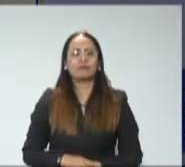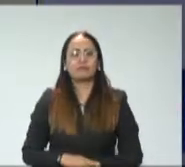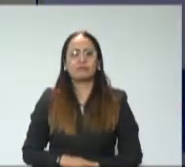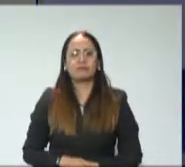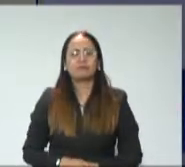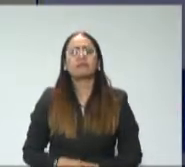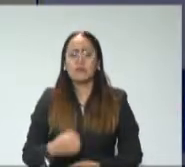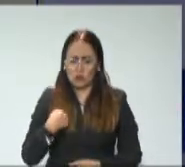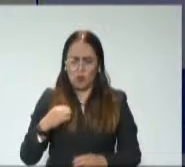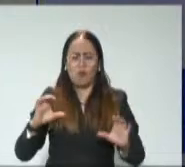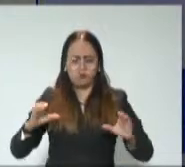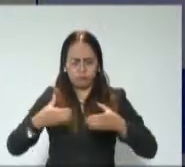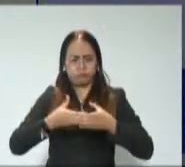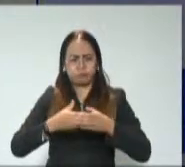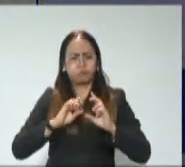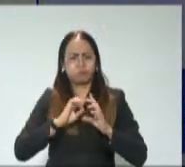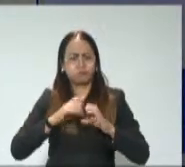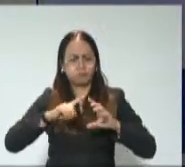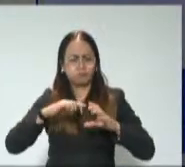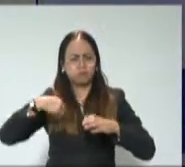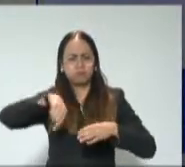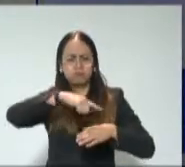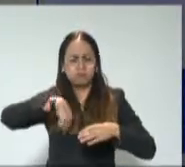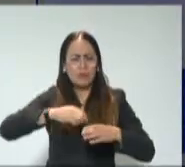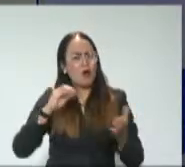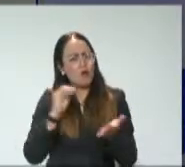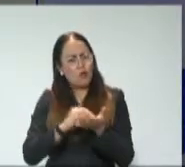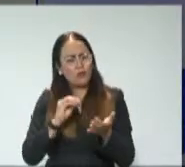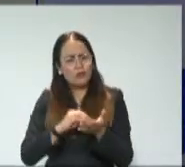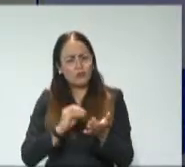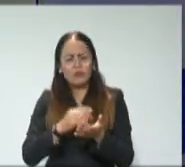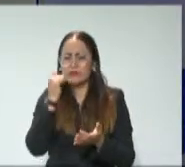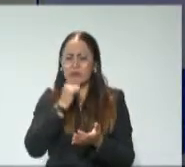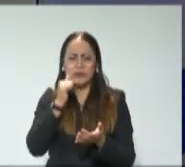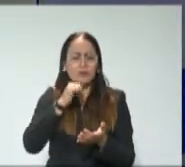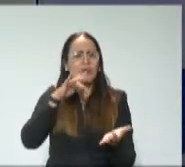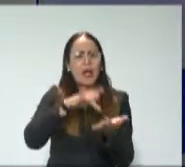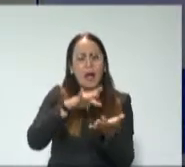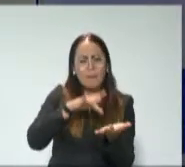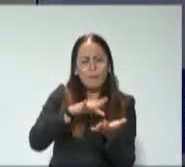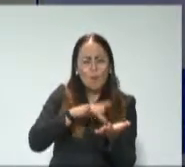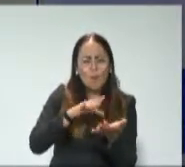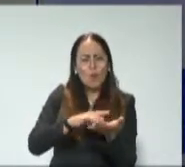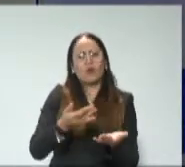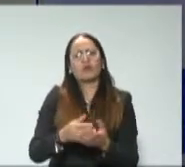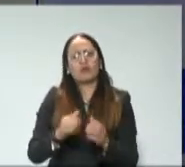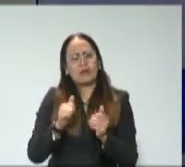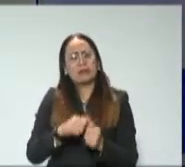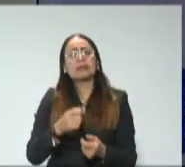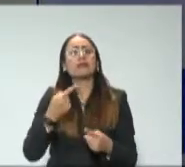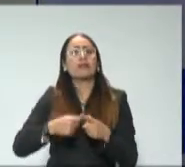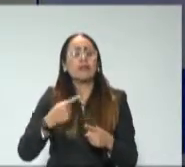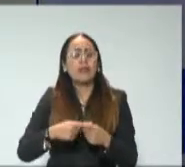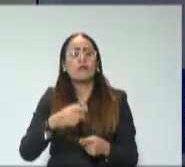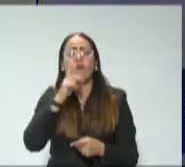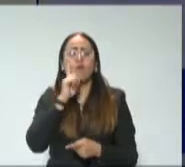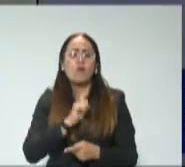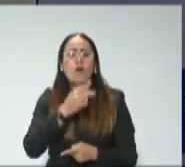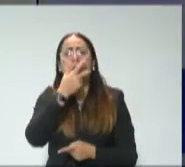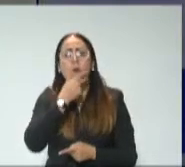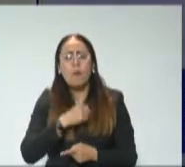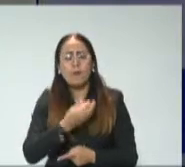todavía como comisionado para acompañar con lealtad y con cariño y con mucho respaldo a quien sea nuestra presidenta o